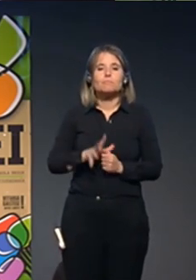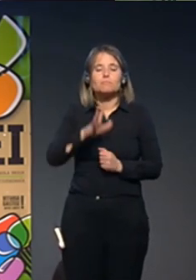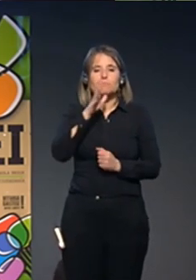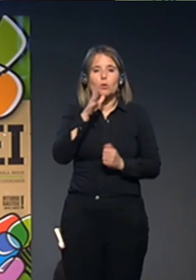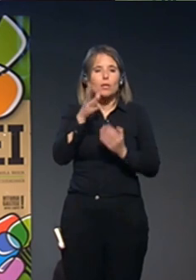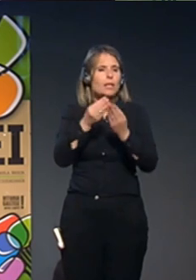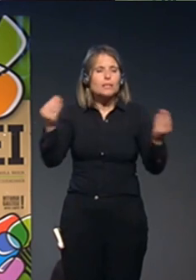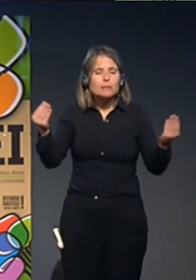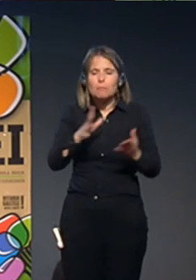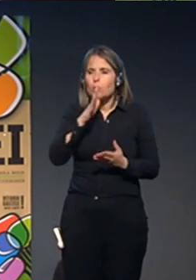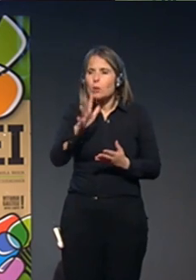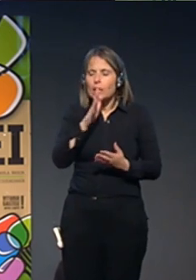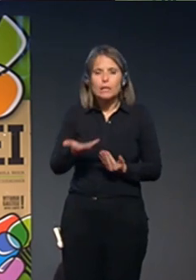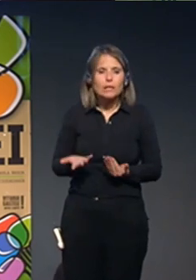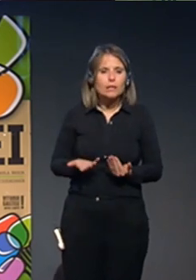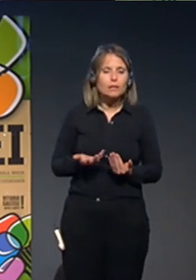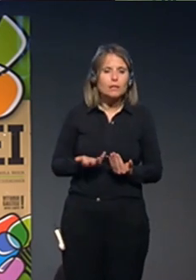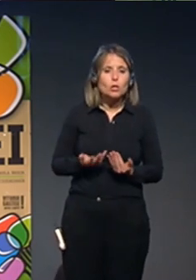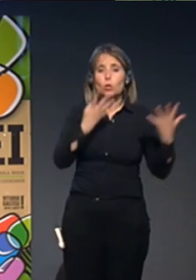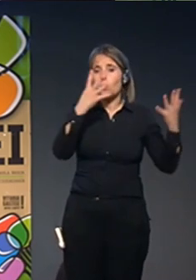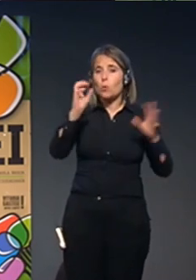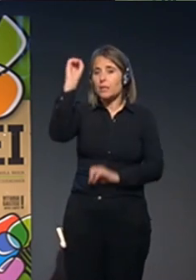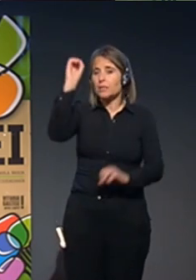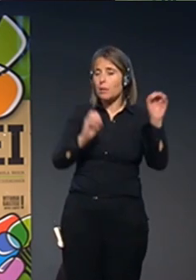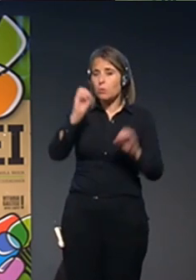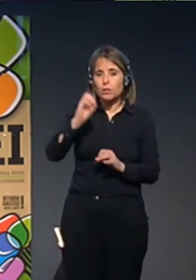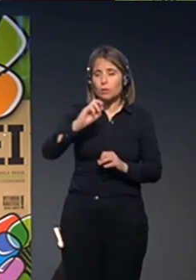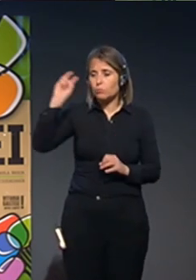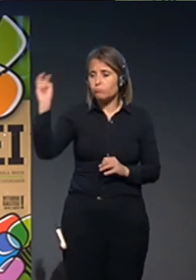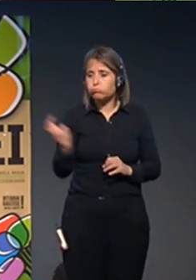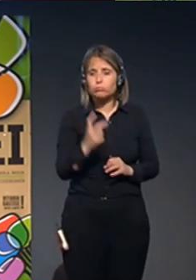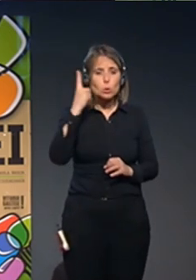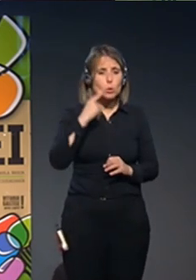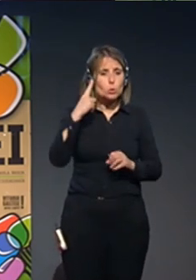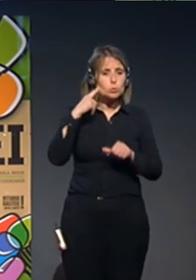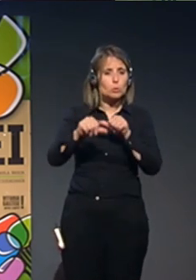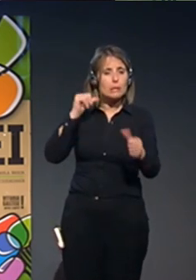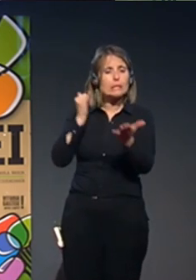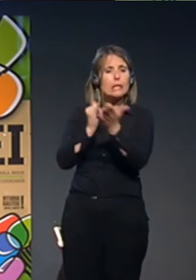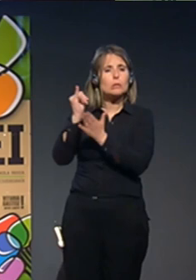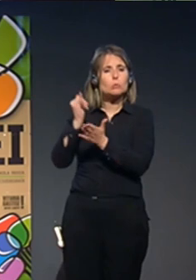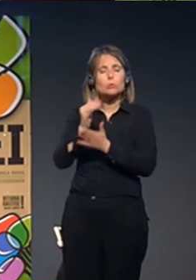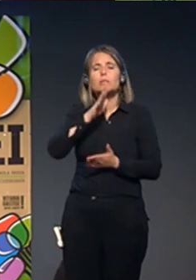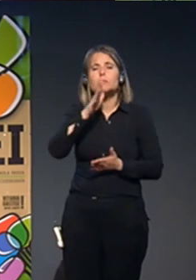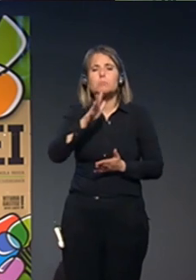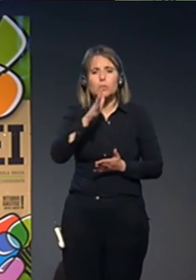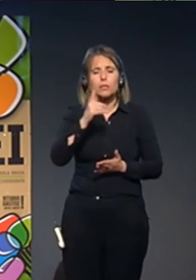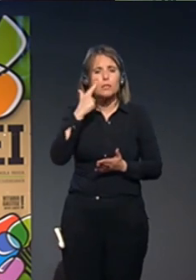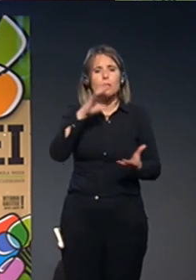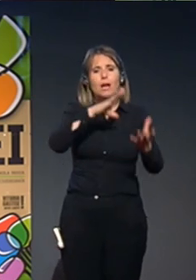están desapareciendo el 90 por de las variedades tradicionales de los agricultores